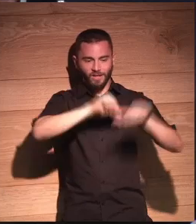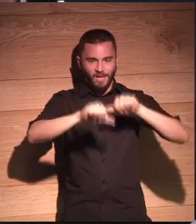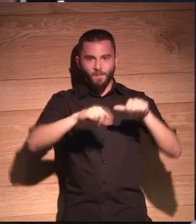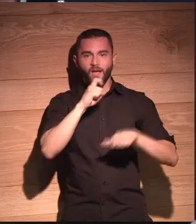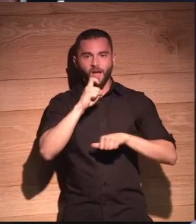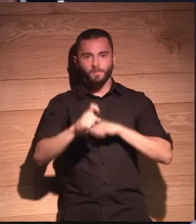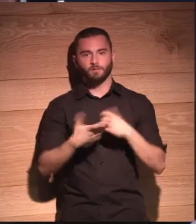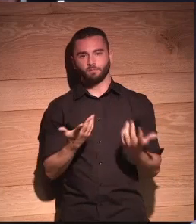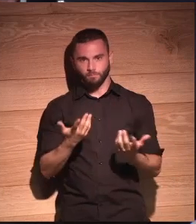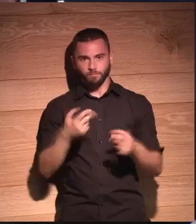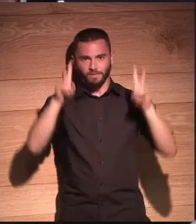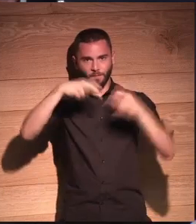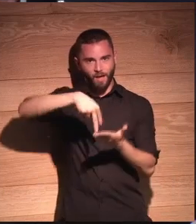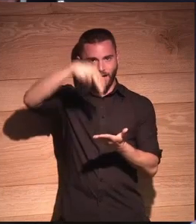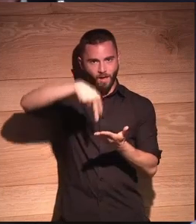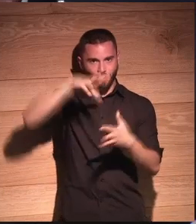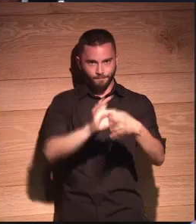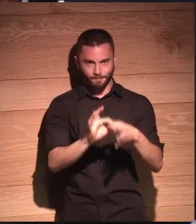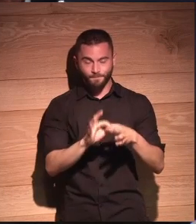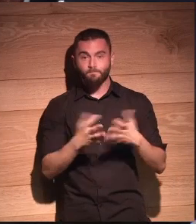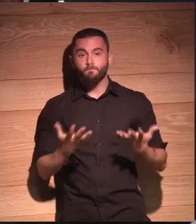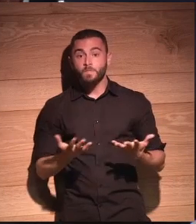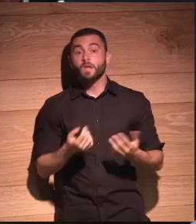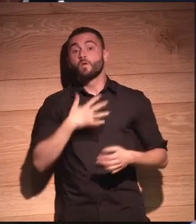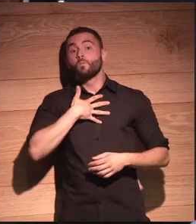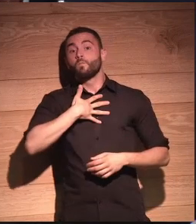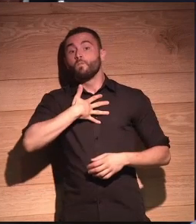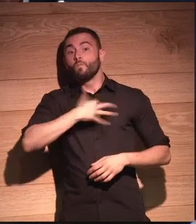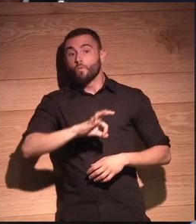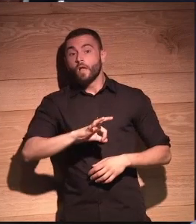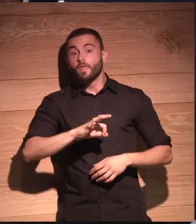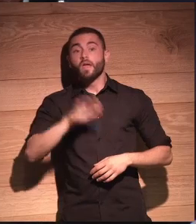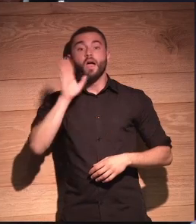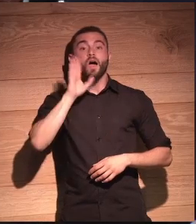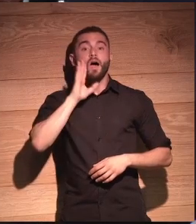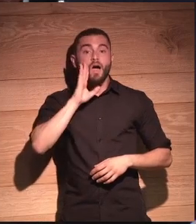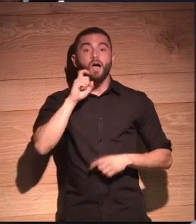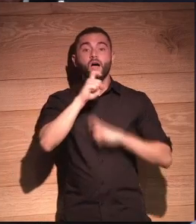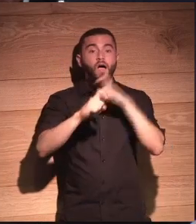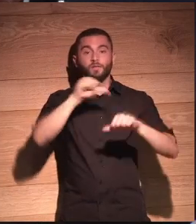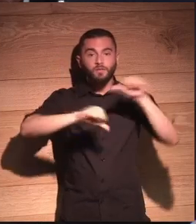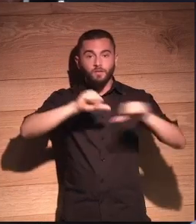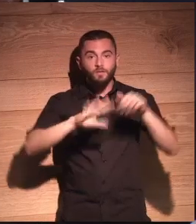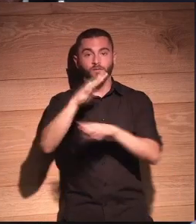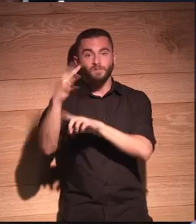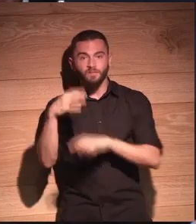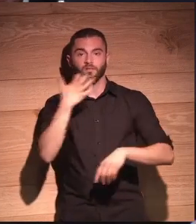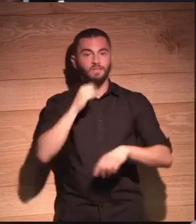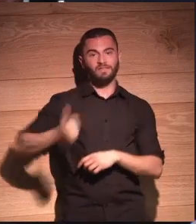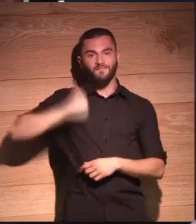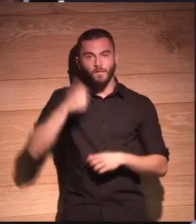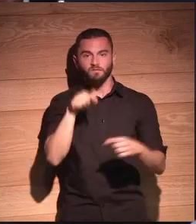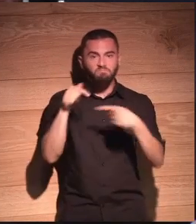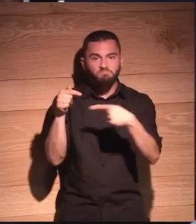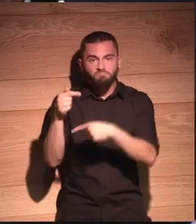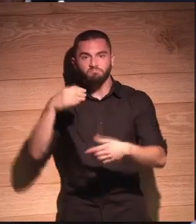químicas que tienen que ver con la gravedad. ¿Se pueden reproducir esas señales químicas en las plantas con biología sintética? Bueno, pues